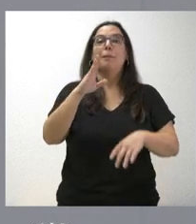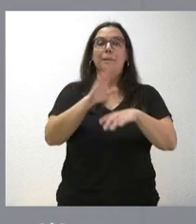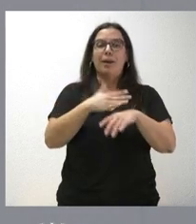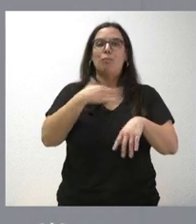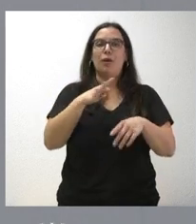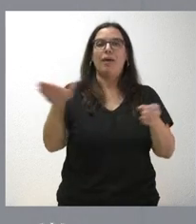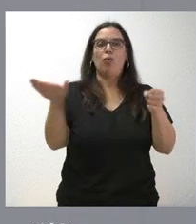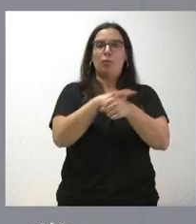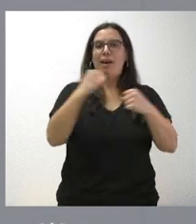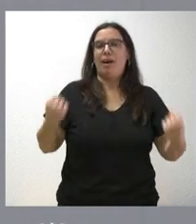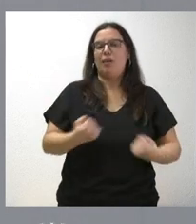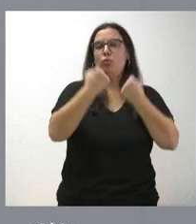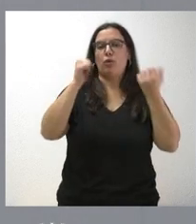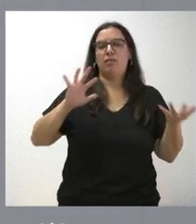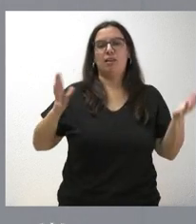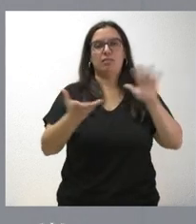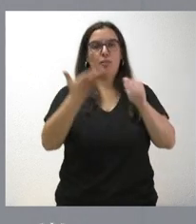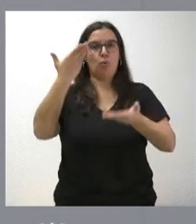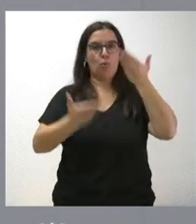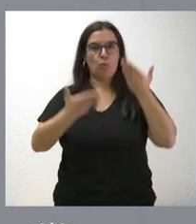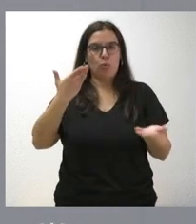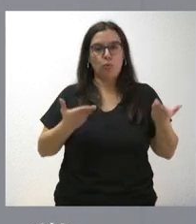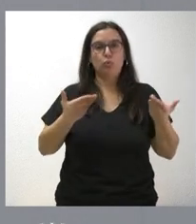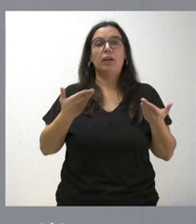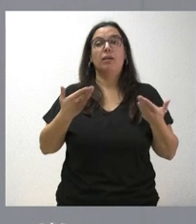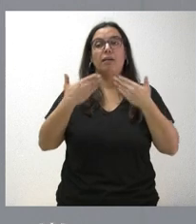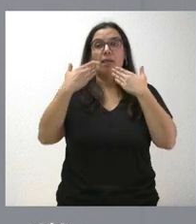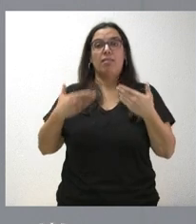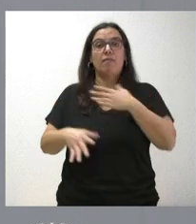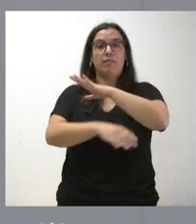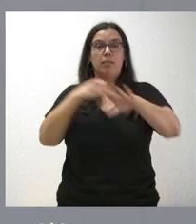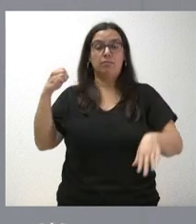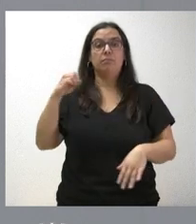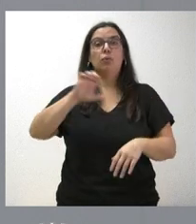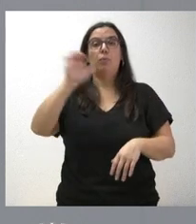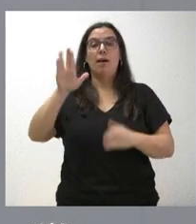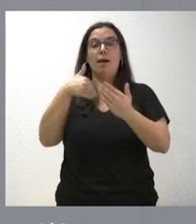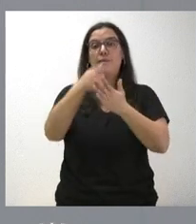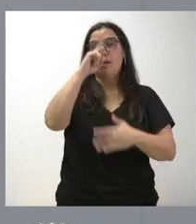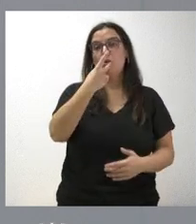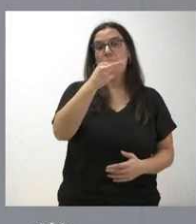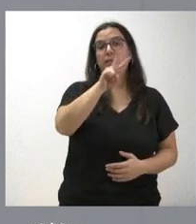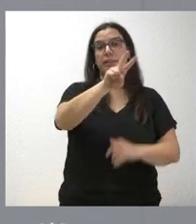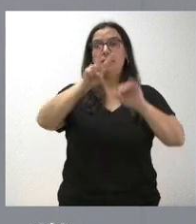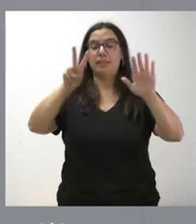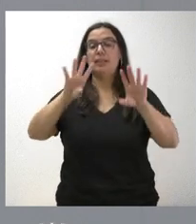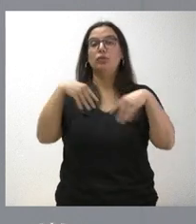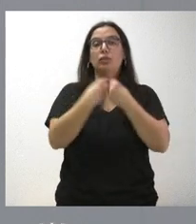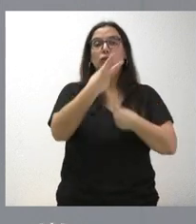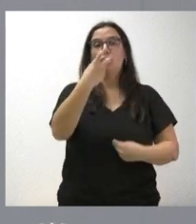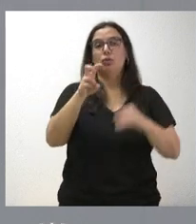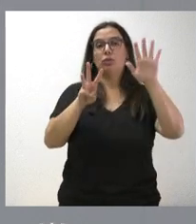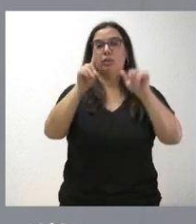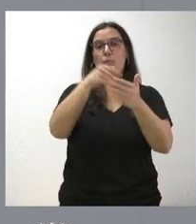financiar actuaciones de transición justa con cofinanciación europea hasta el año 2027 por importe de 281 millones de